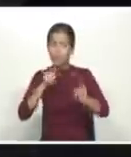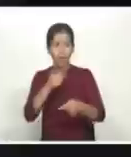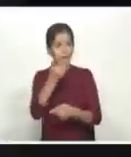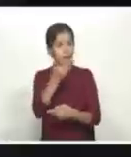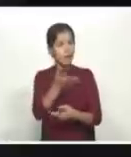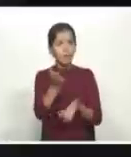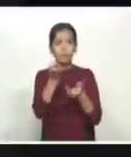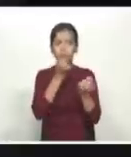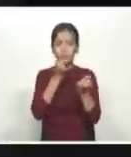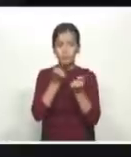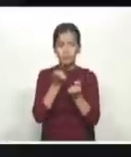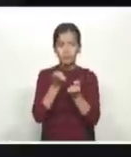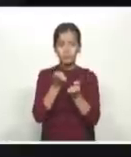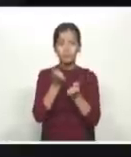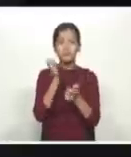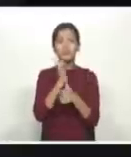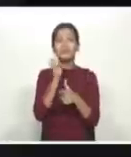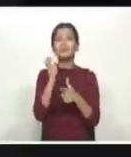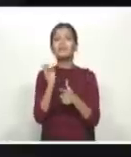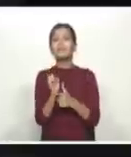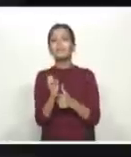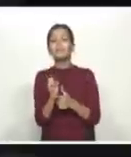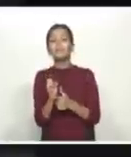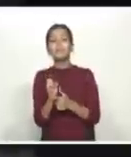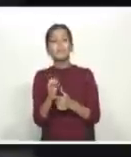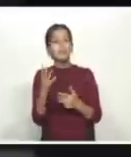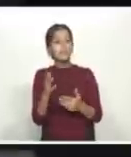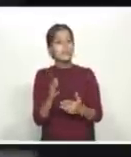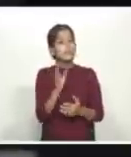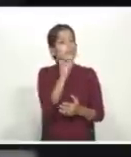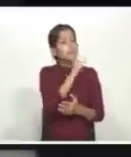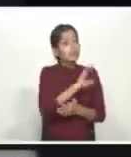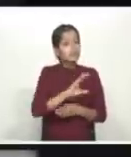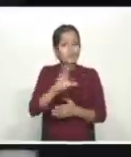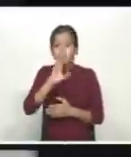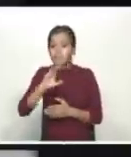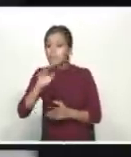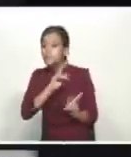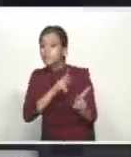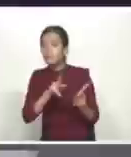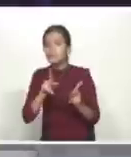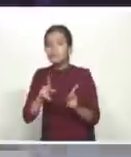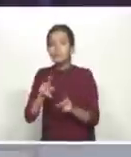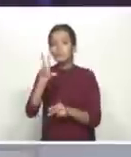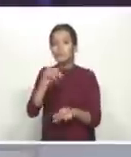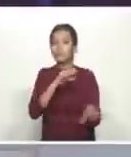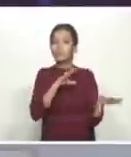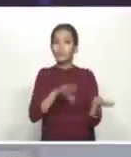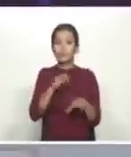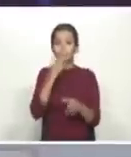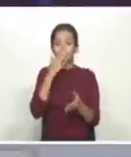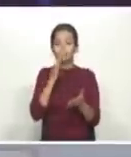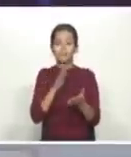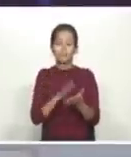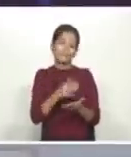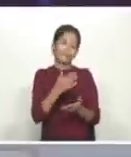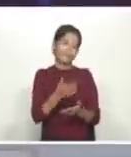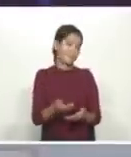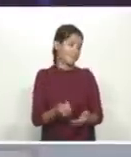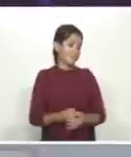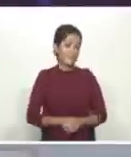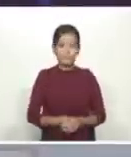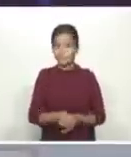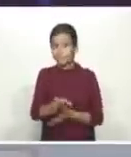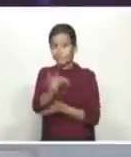naturaleza. Entonces, perseguir personas y no delitos, a veces ha hecho regar las monedas de la estupidez a estas